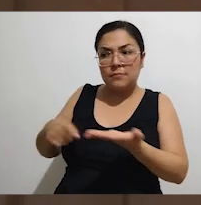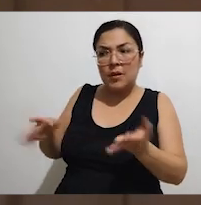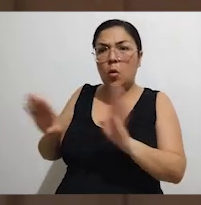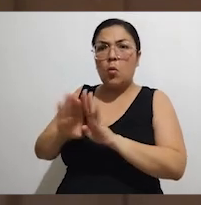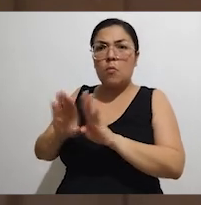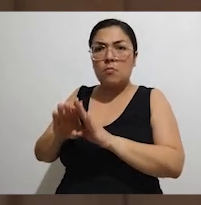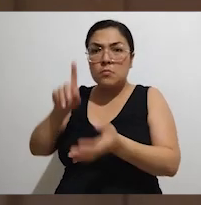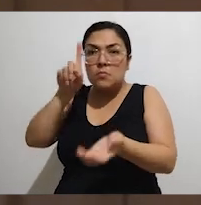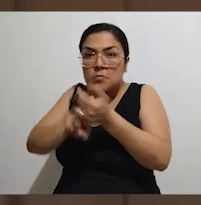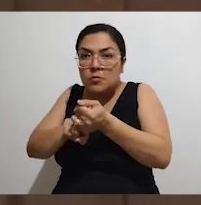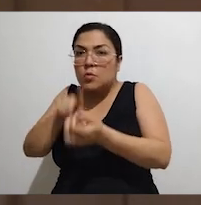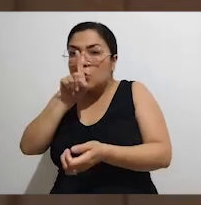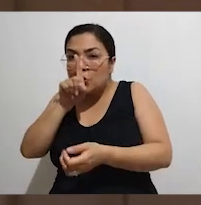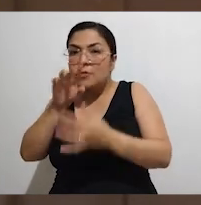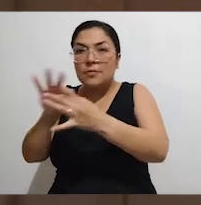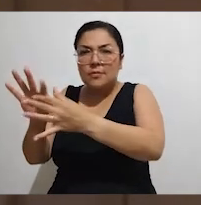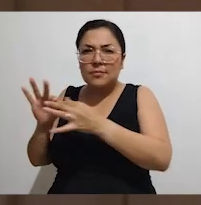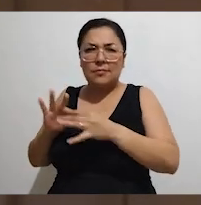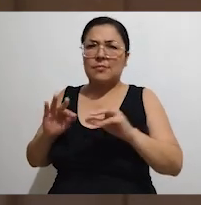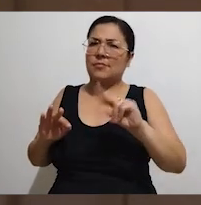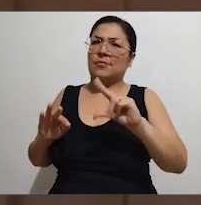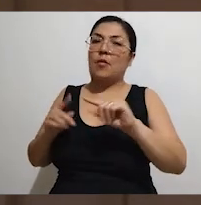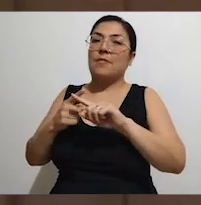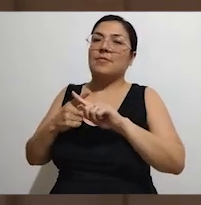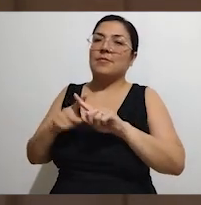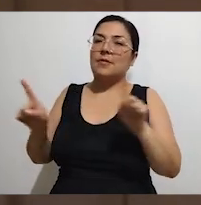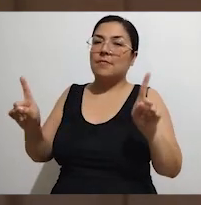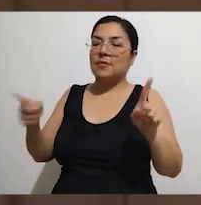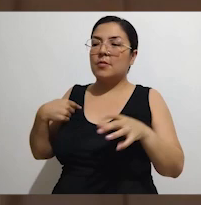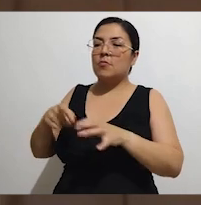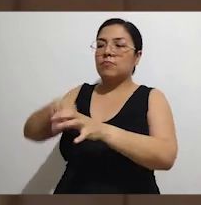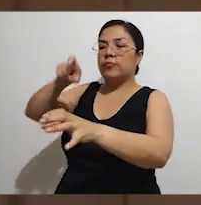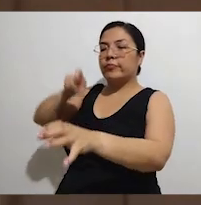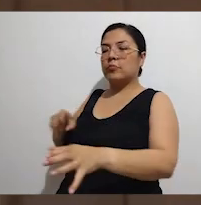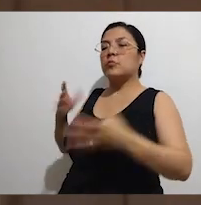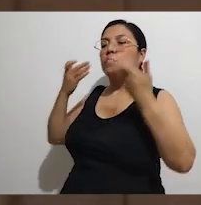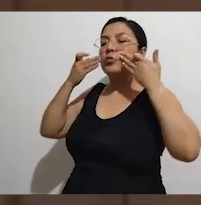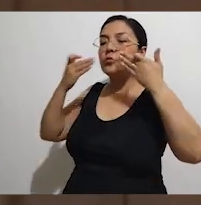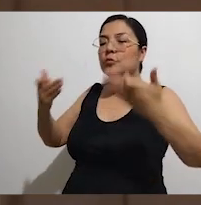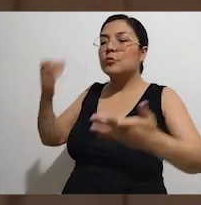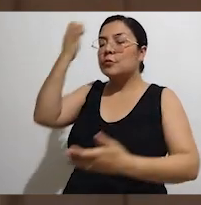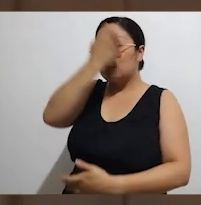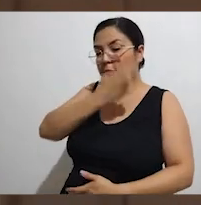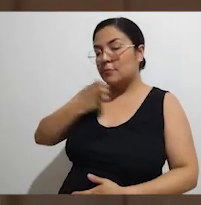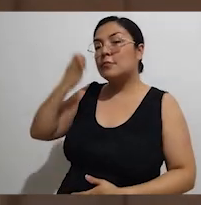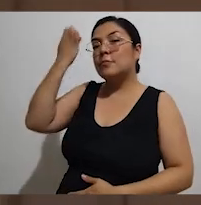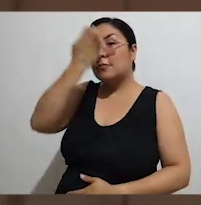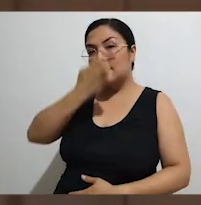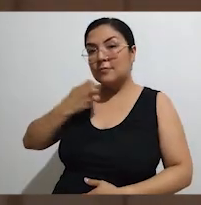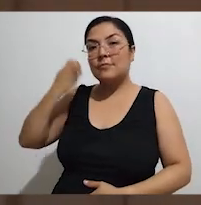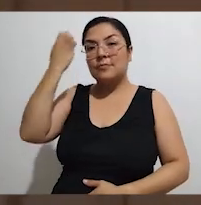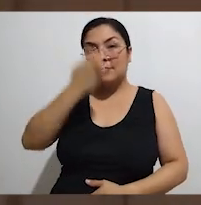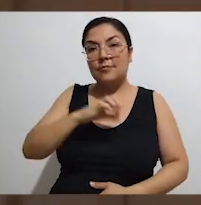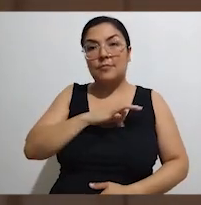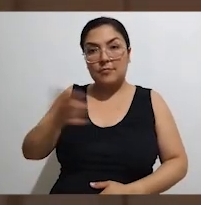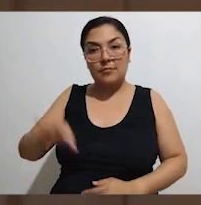ajenos. No es lo mismo que lo evalúe o que lo vea alguien que no tiene una relación directa con el OPLE, como es un ciudadano ordinario